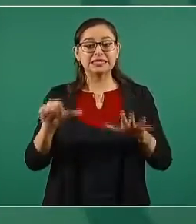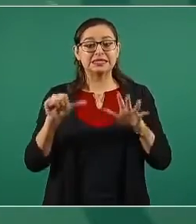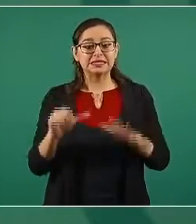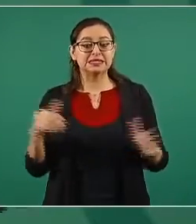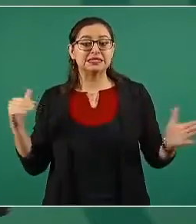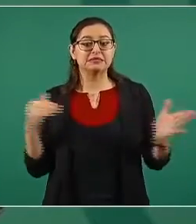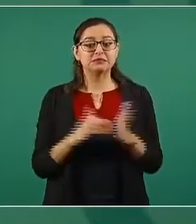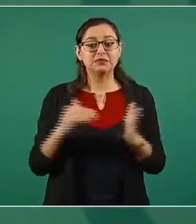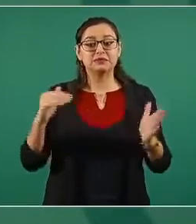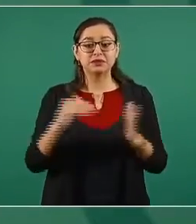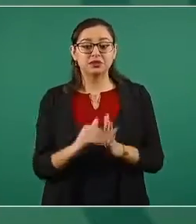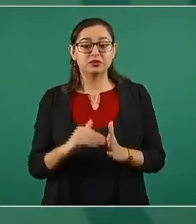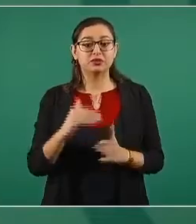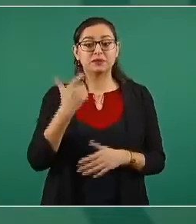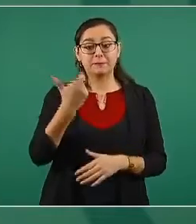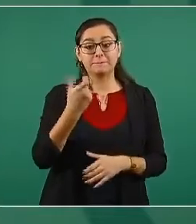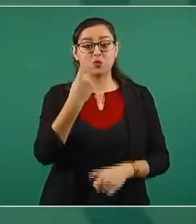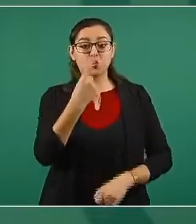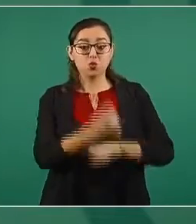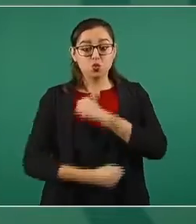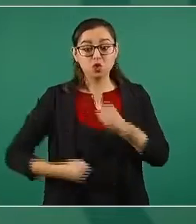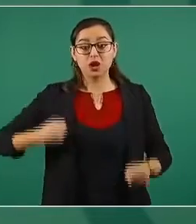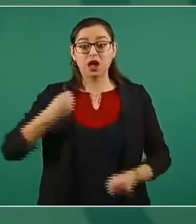Cuando llegamos,